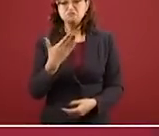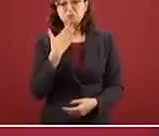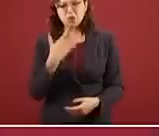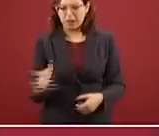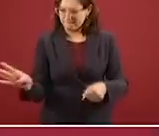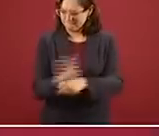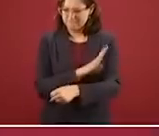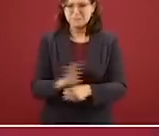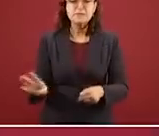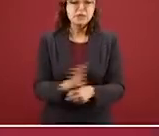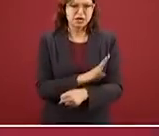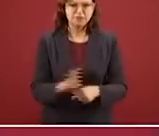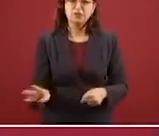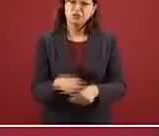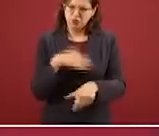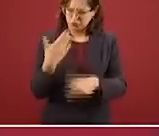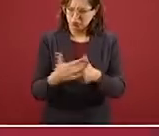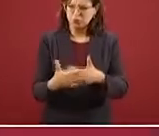beneficios.